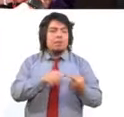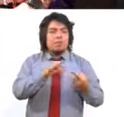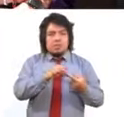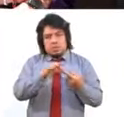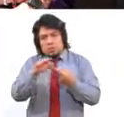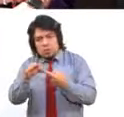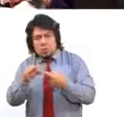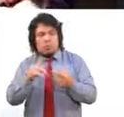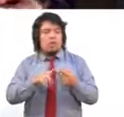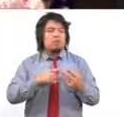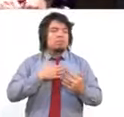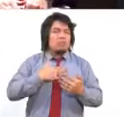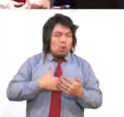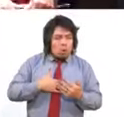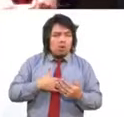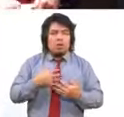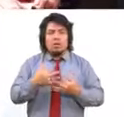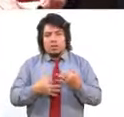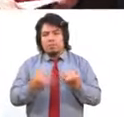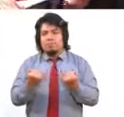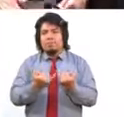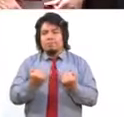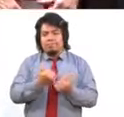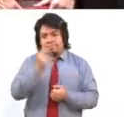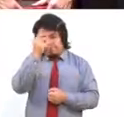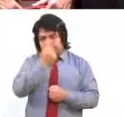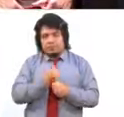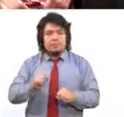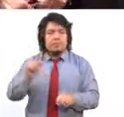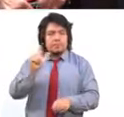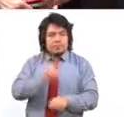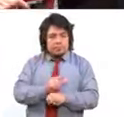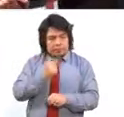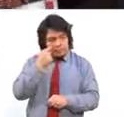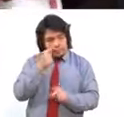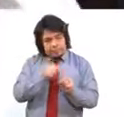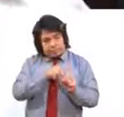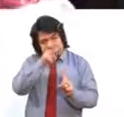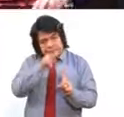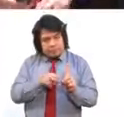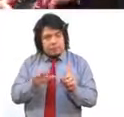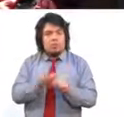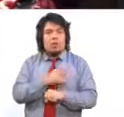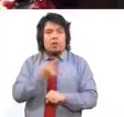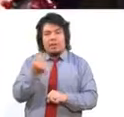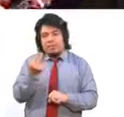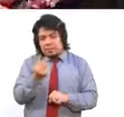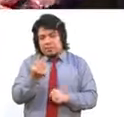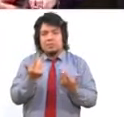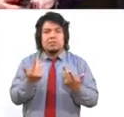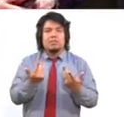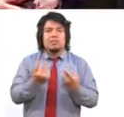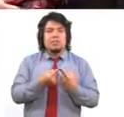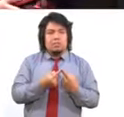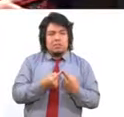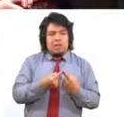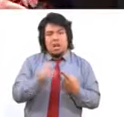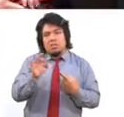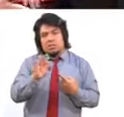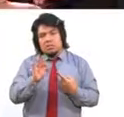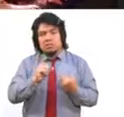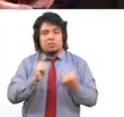jurídica, y la parte psicosocial, que ve cuáles son las necesidades. Algunas de ellas tienen la necesidad